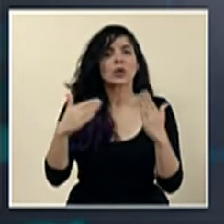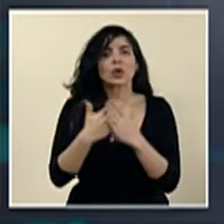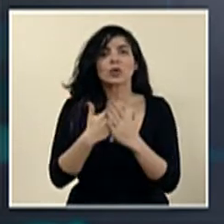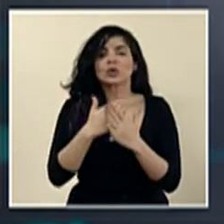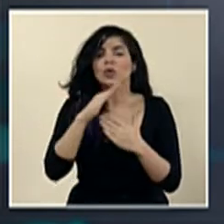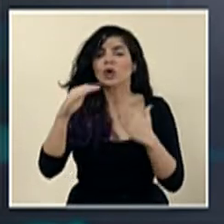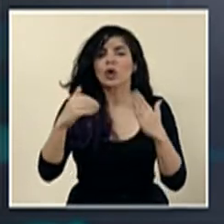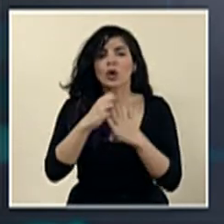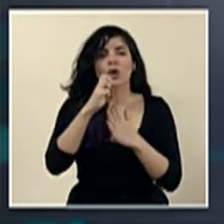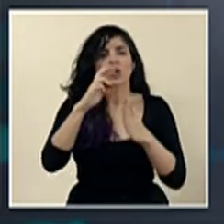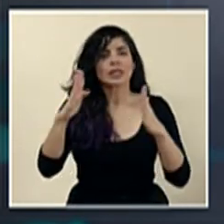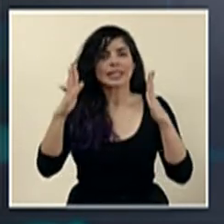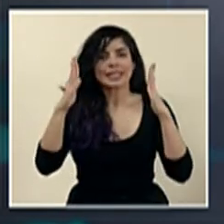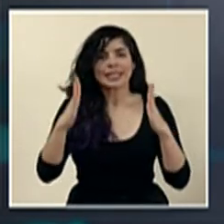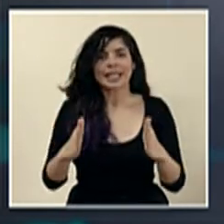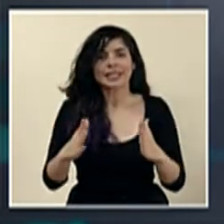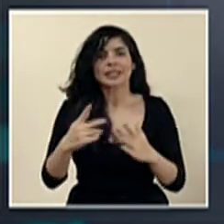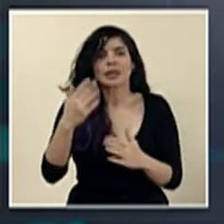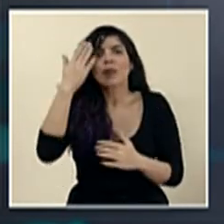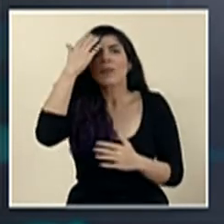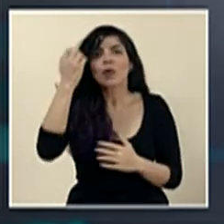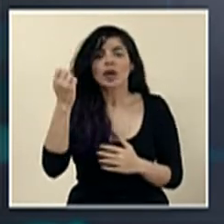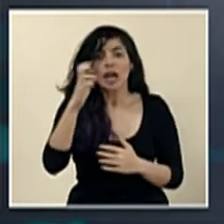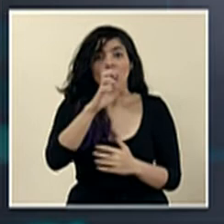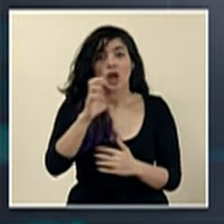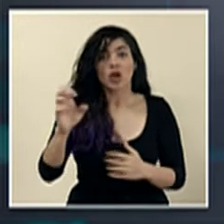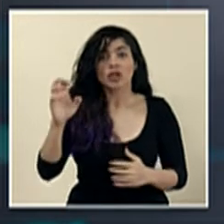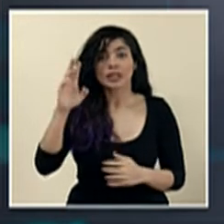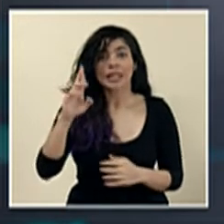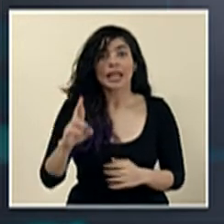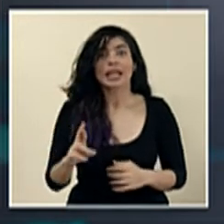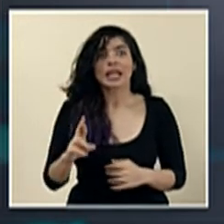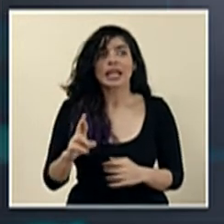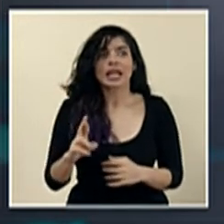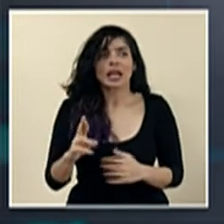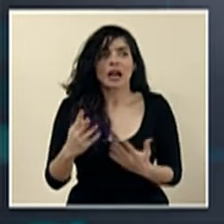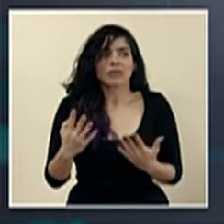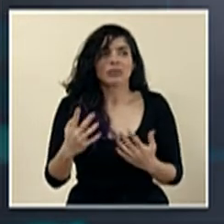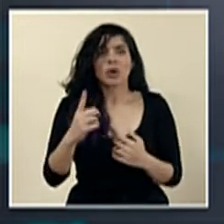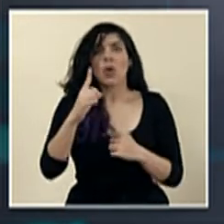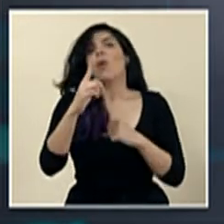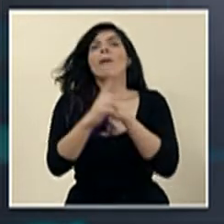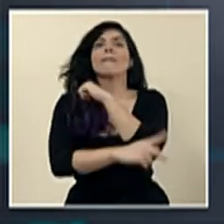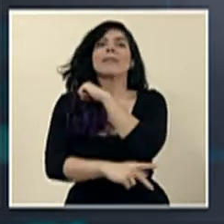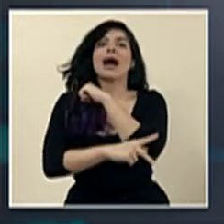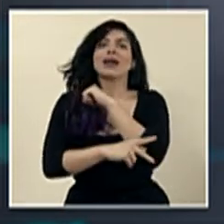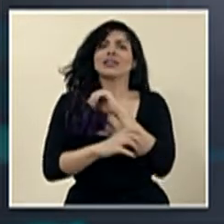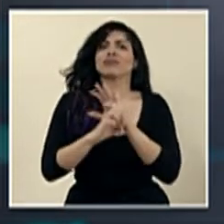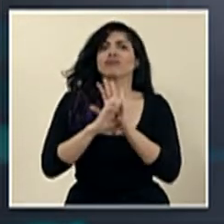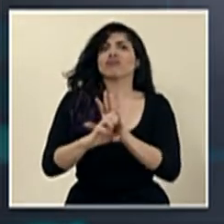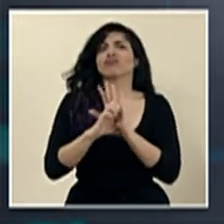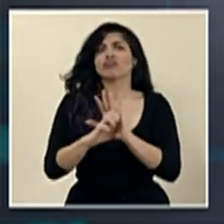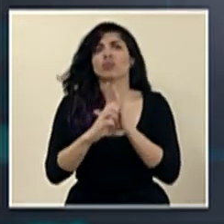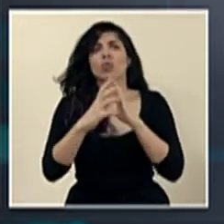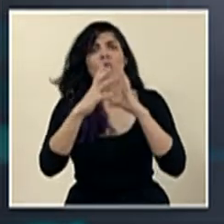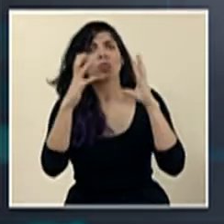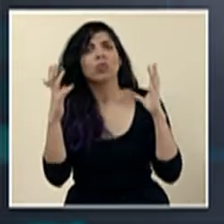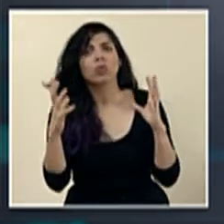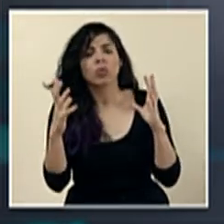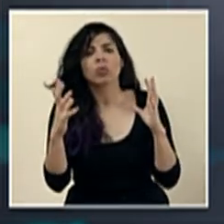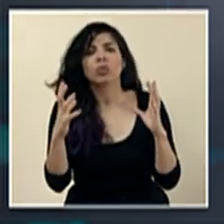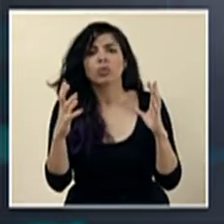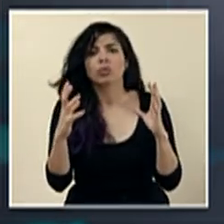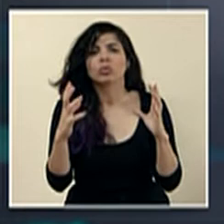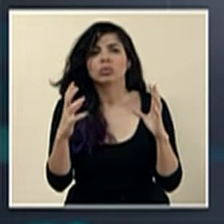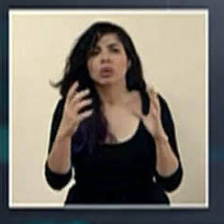las costarricenses por el hecho de que Costa Rica sea un país muy ejemplar en términos